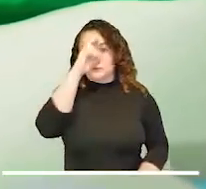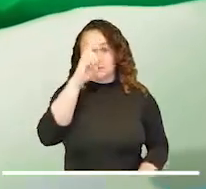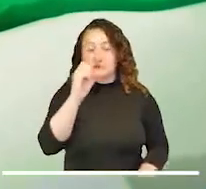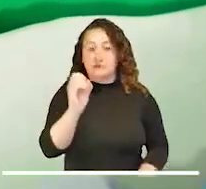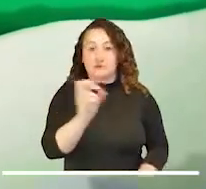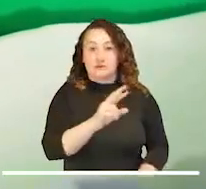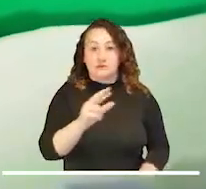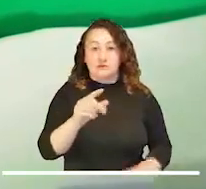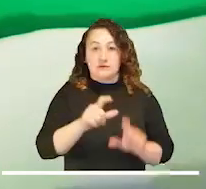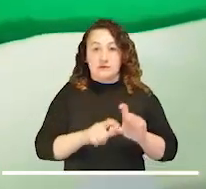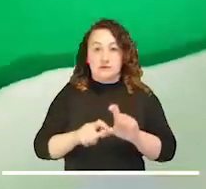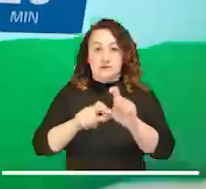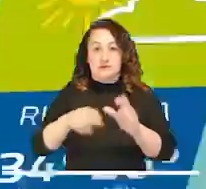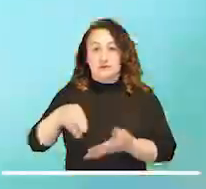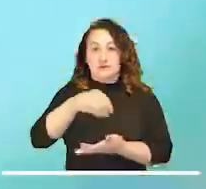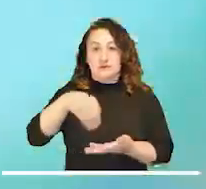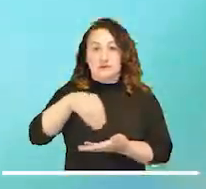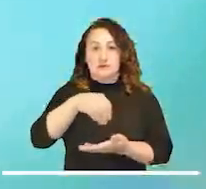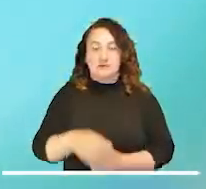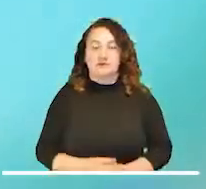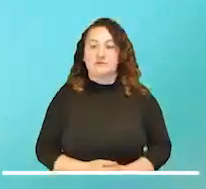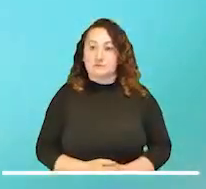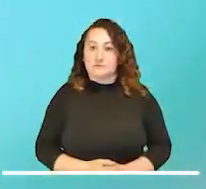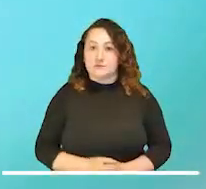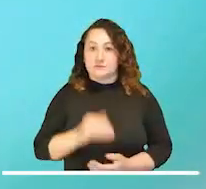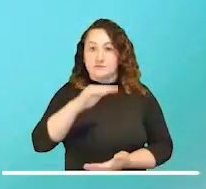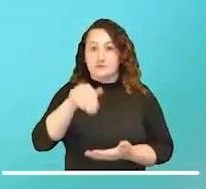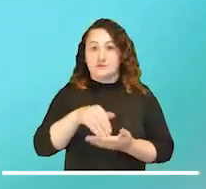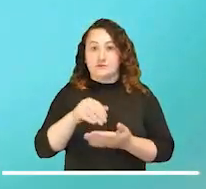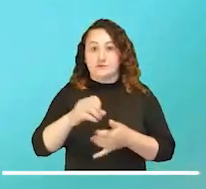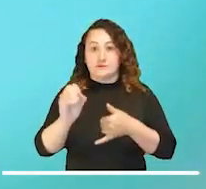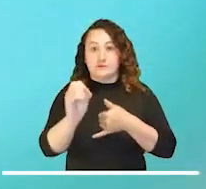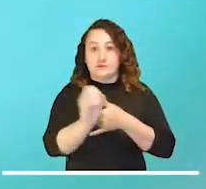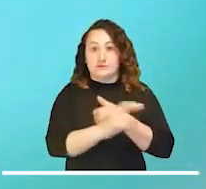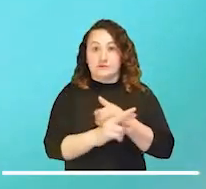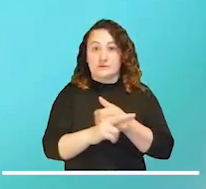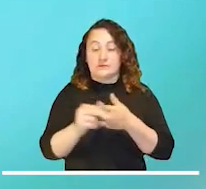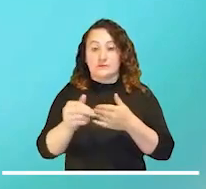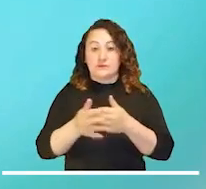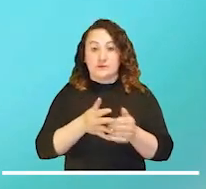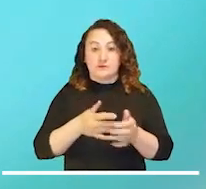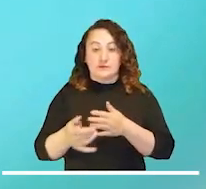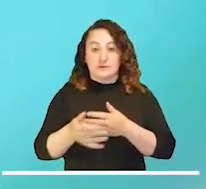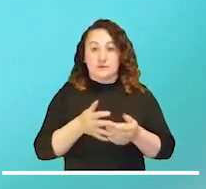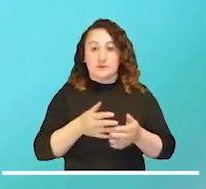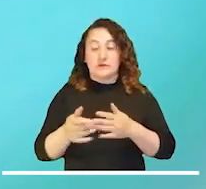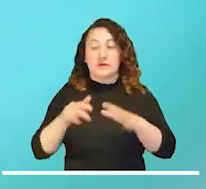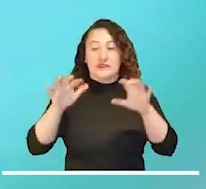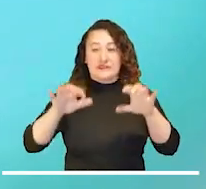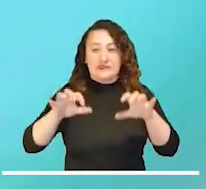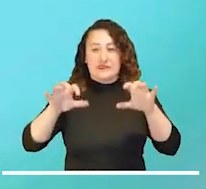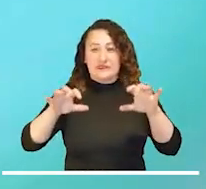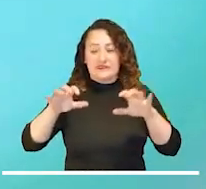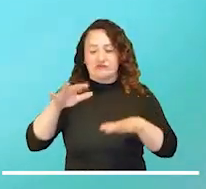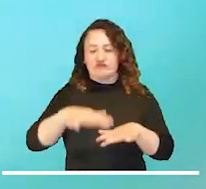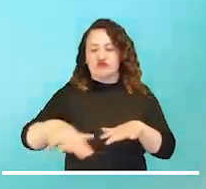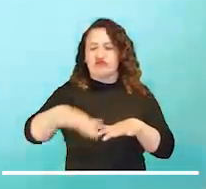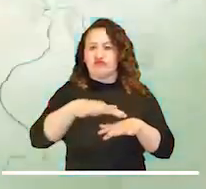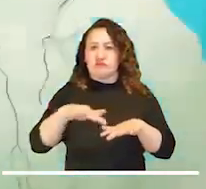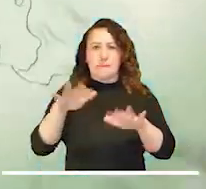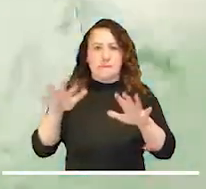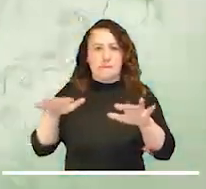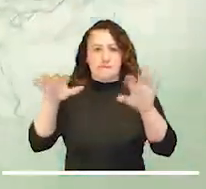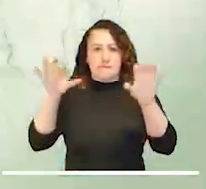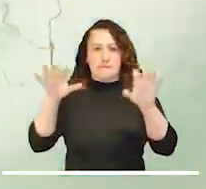Guajira y Atlántico. En el centro y oriente del archipiélago son posibles las lluvias importantes, mientras que en el resto del